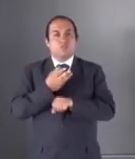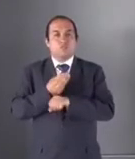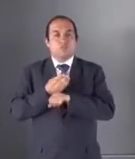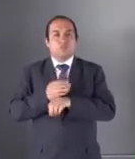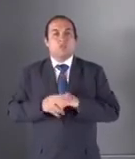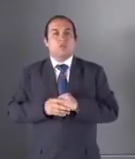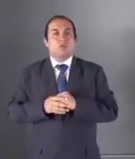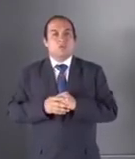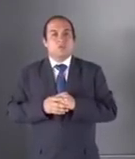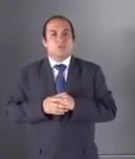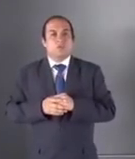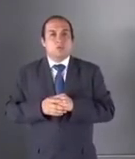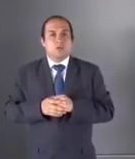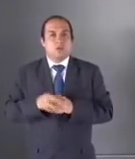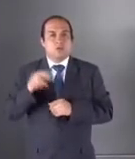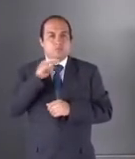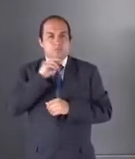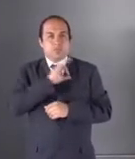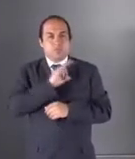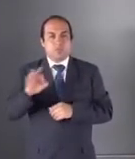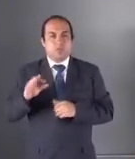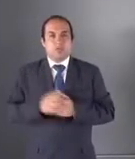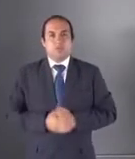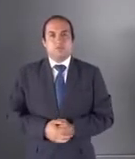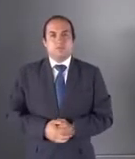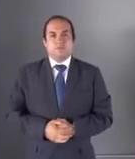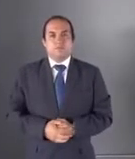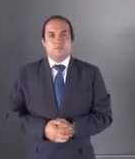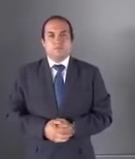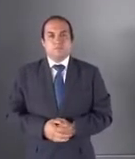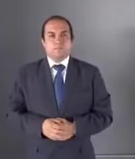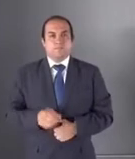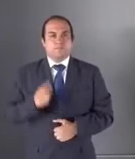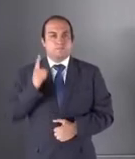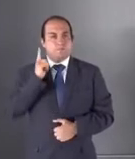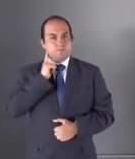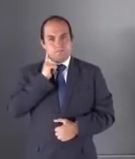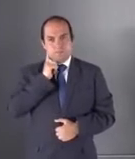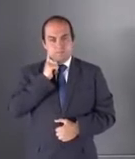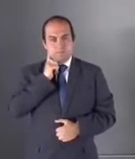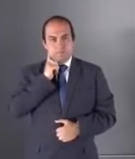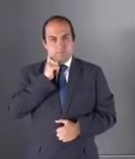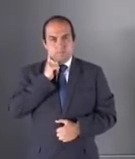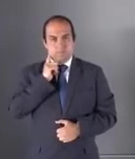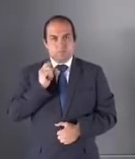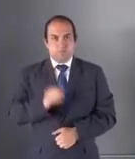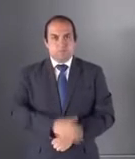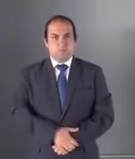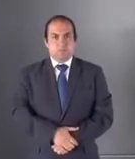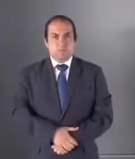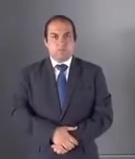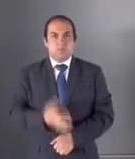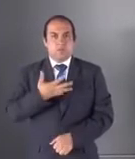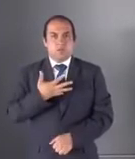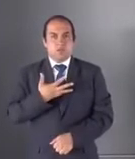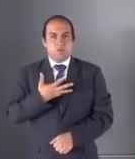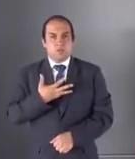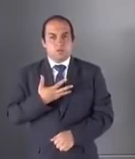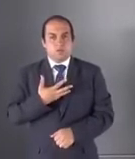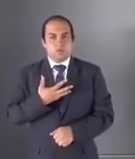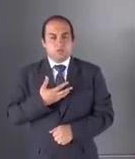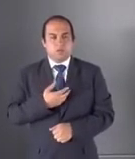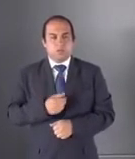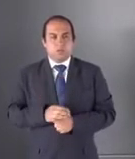parte, repito, no es todo, solamente es una parte la que está suspendida, pero hay comunicación con la Secretaría de Medio